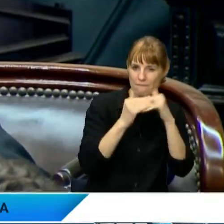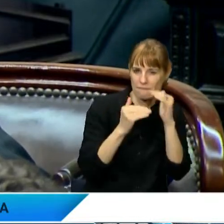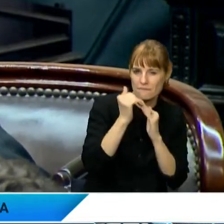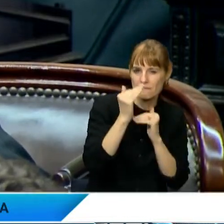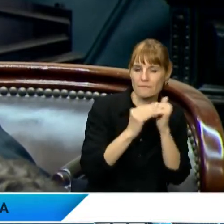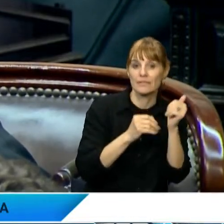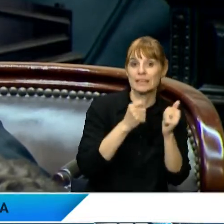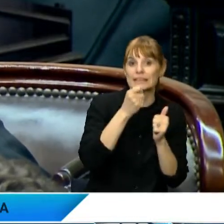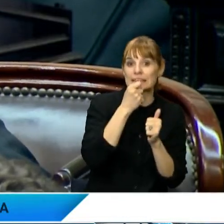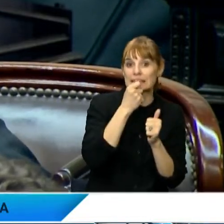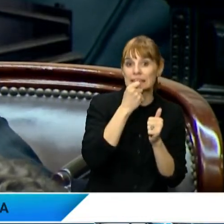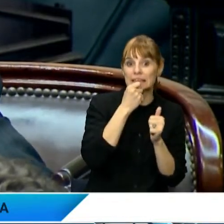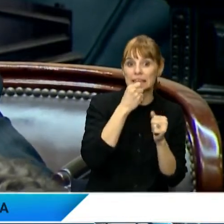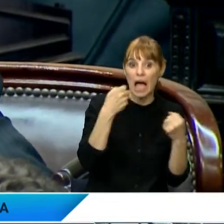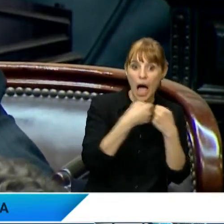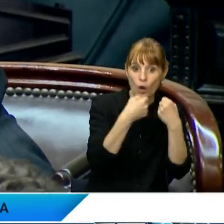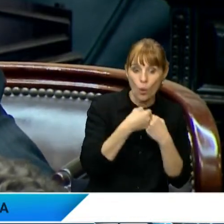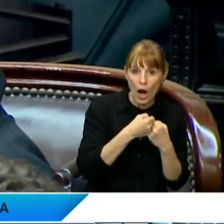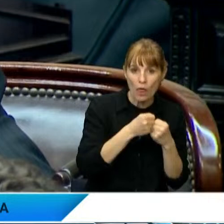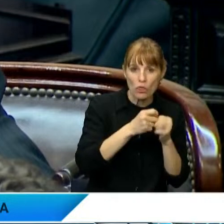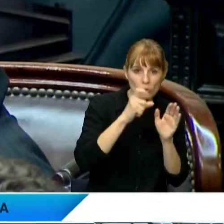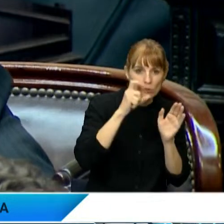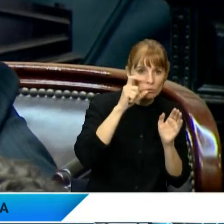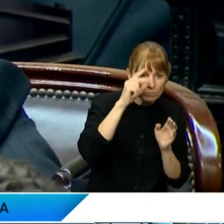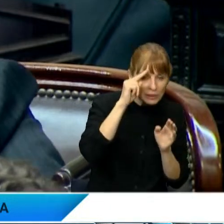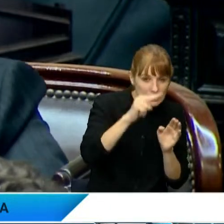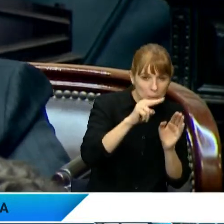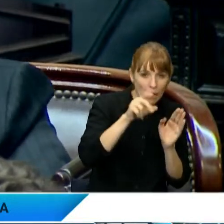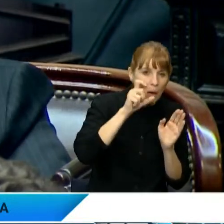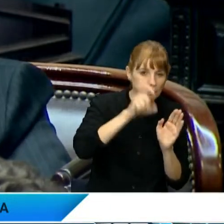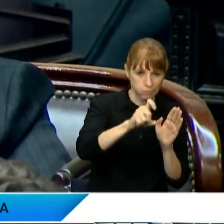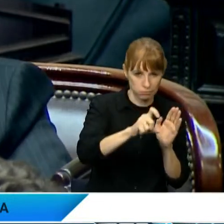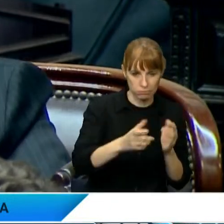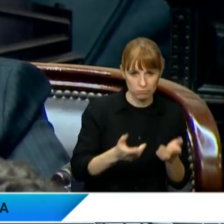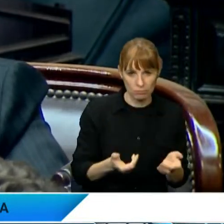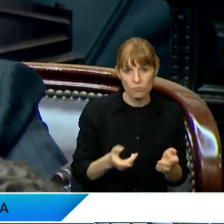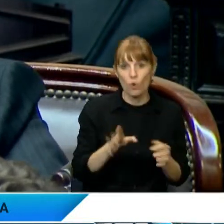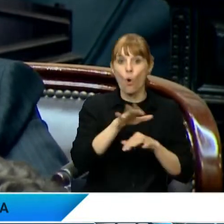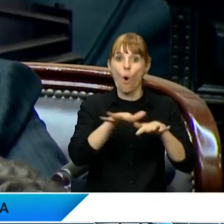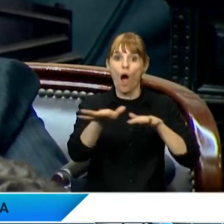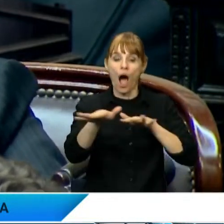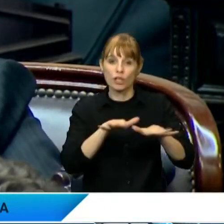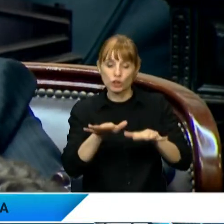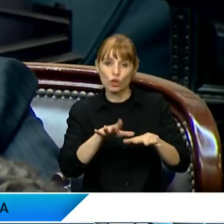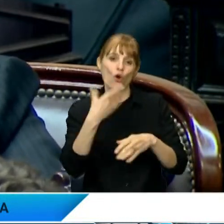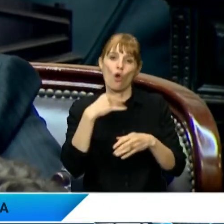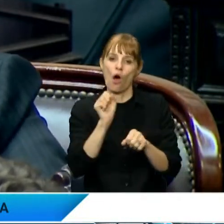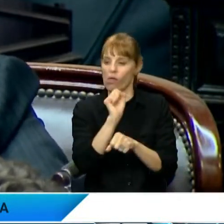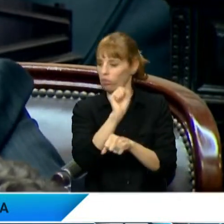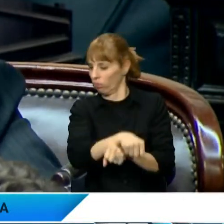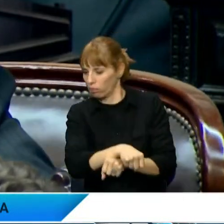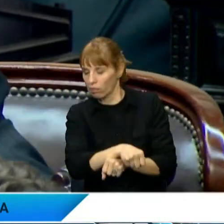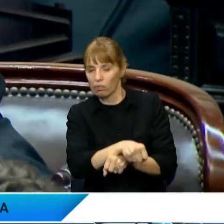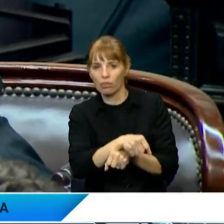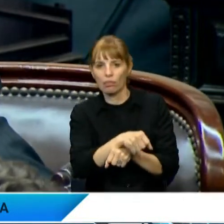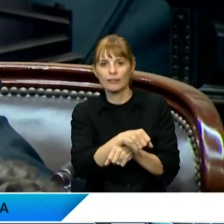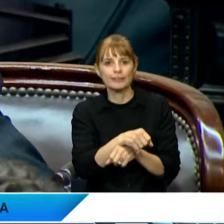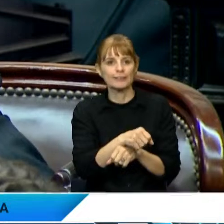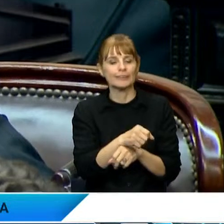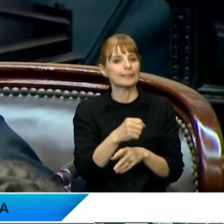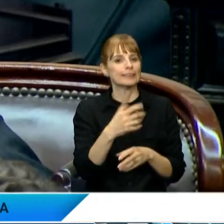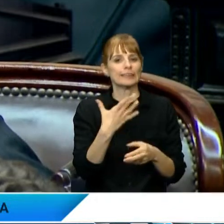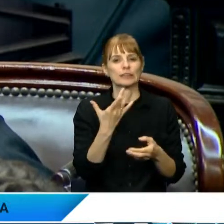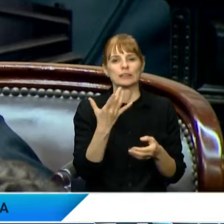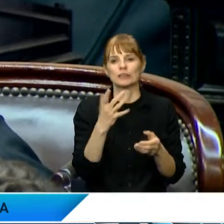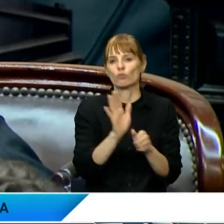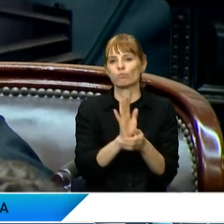Si por el contrario buscamos la destrucción del otro o por acción o por omisión convalidamos